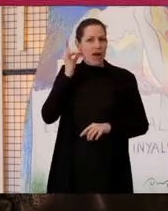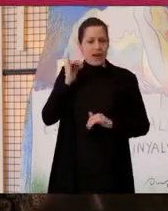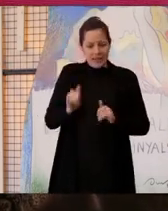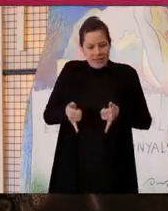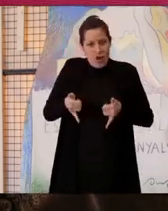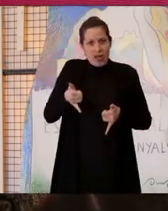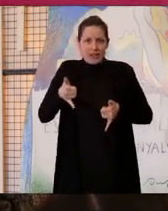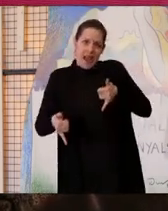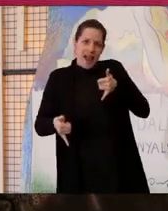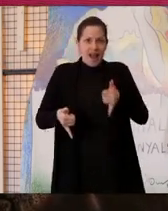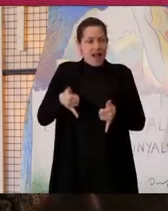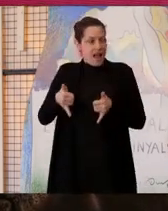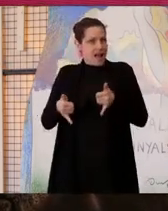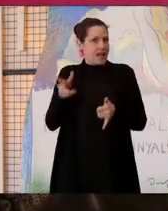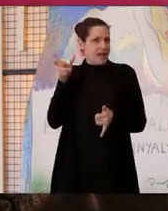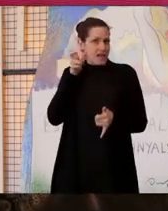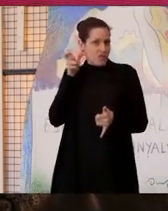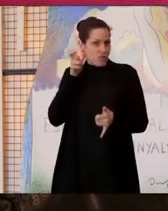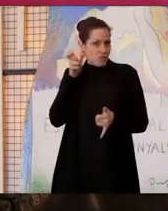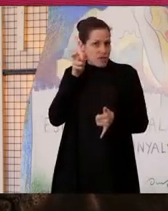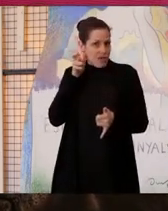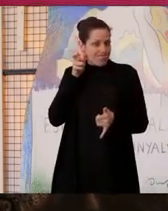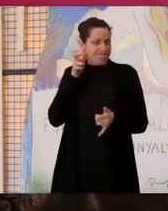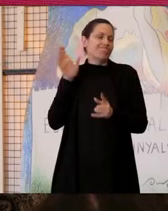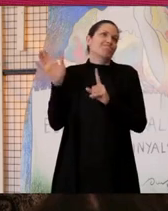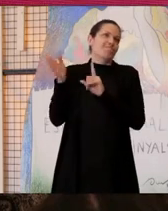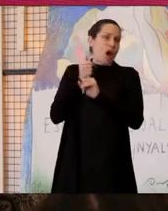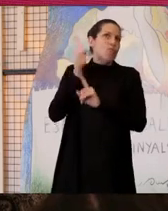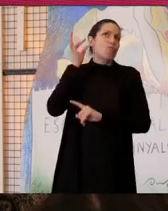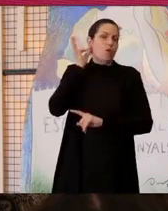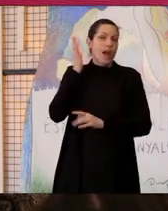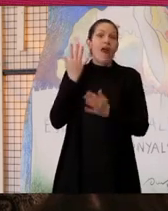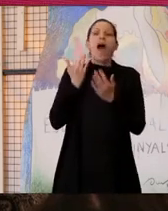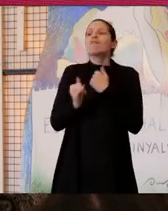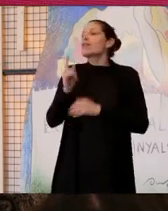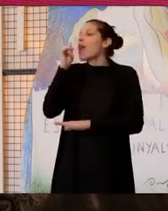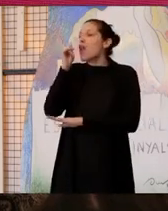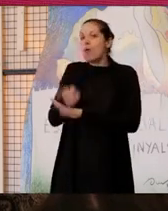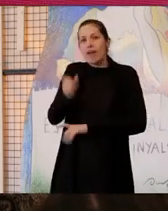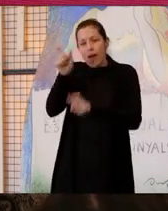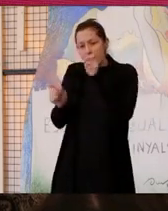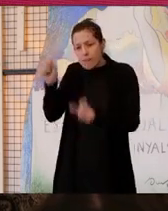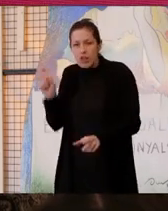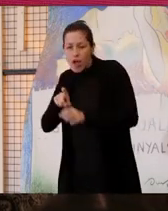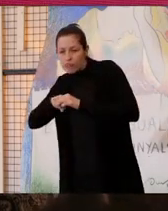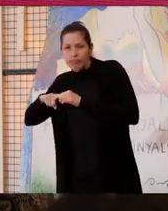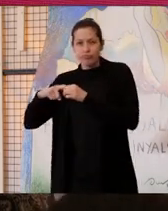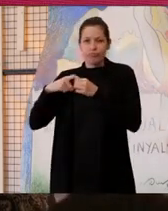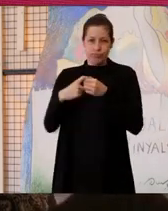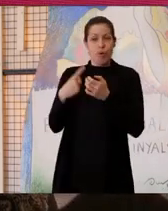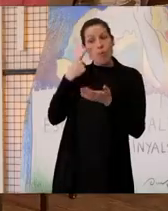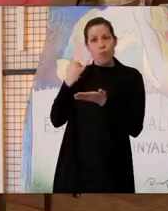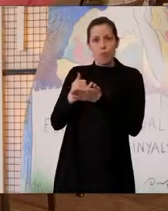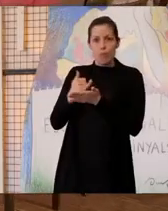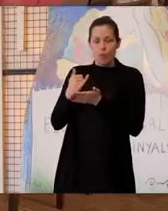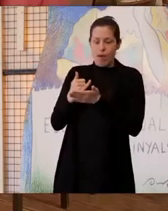Y entonces les obligaron a todos los aspirantes a ir en zapatillas para que no para que para que